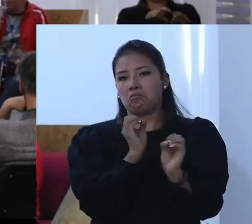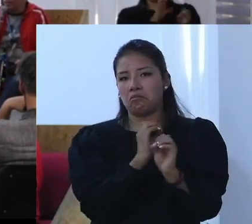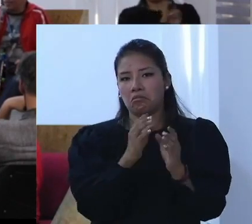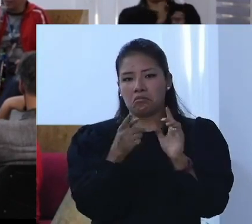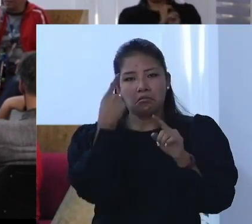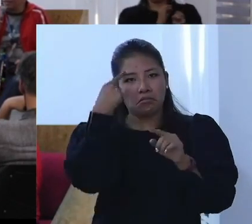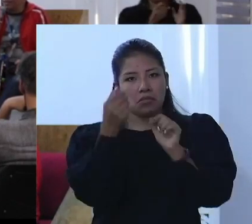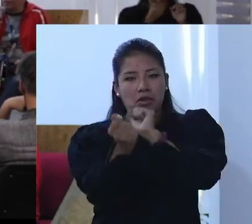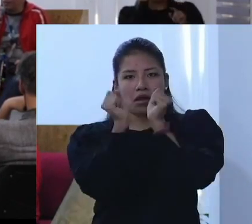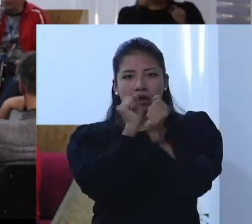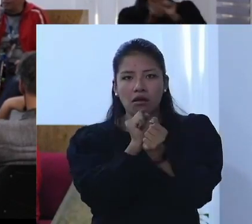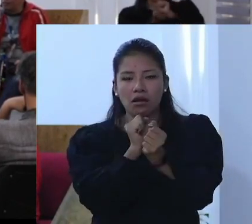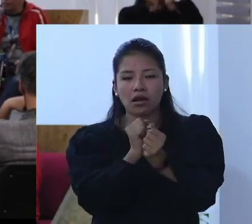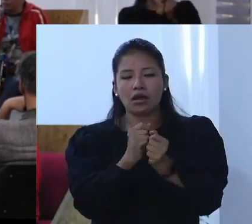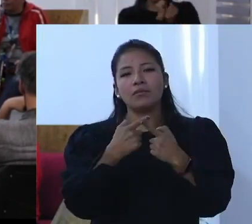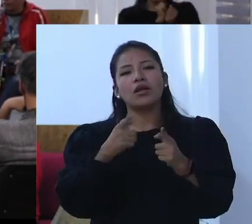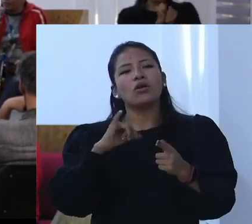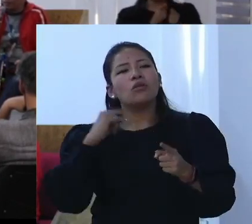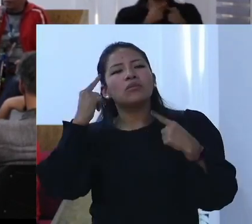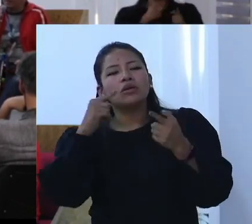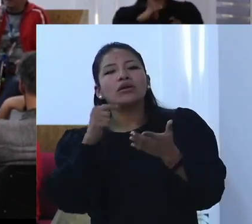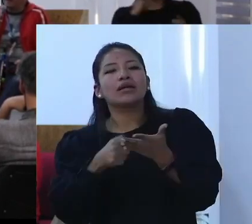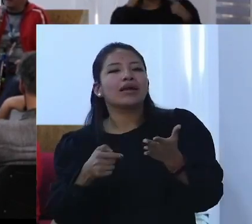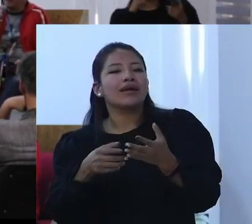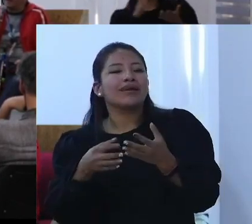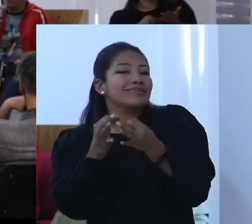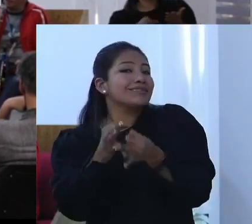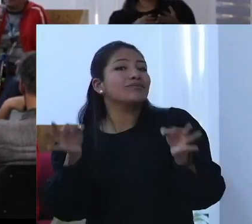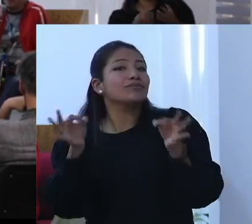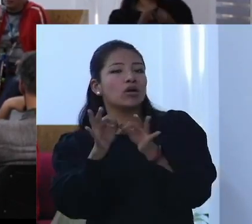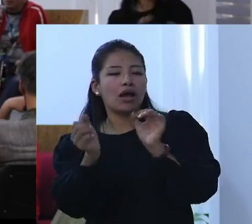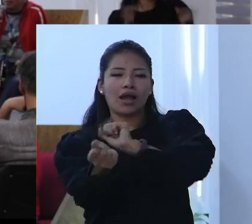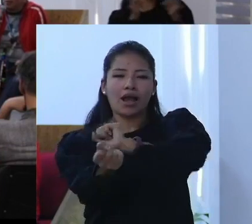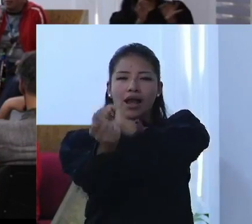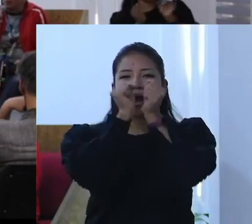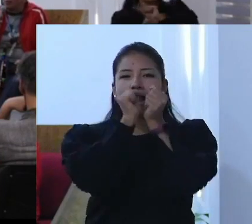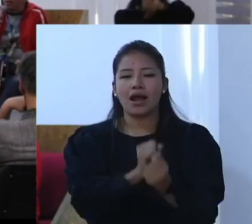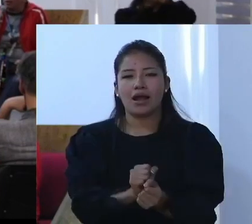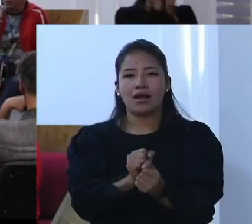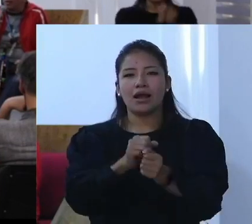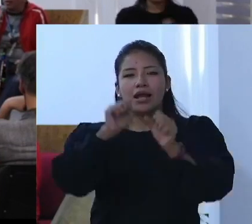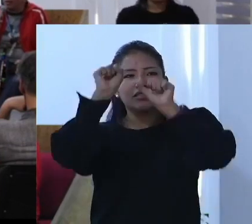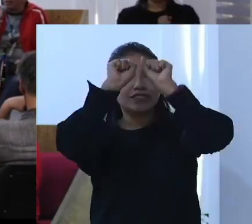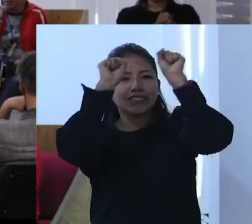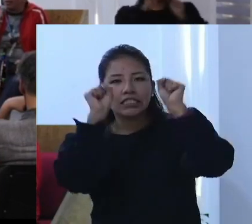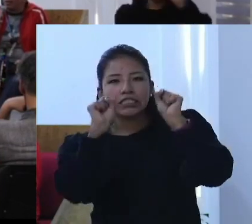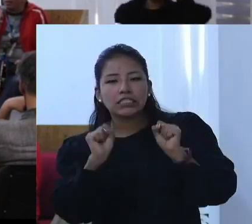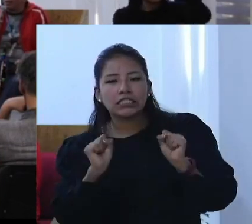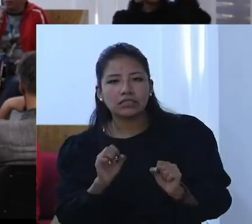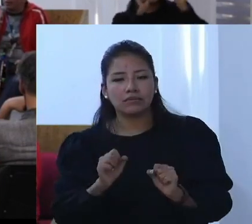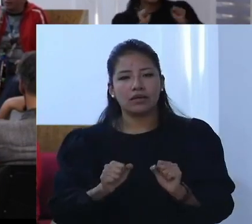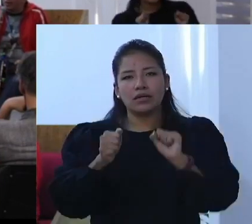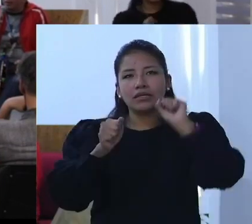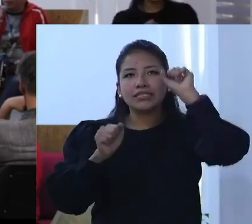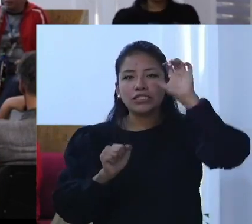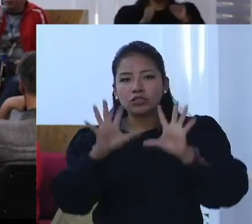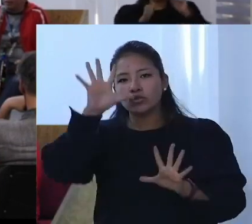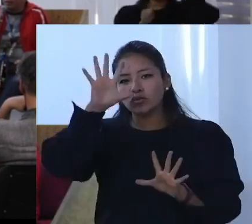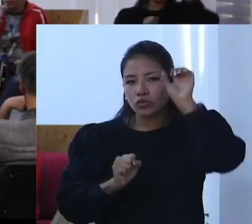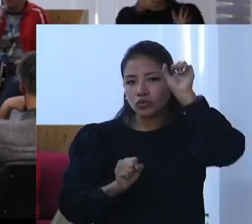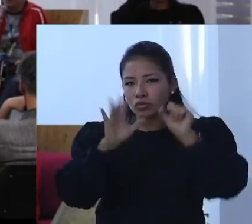creo que ese es el verdadero reto y bueno eso se lo hace pues con la lucha diaria no